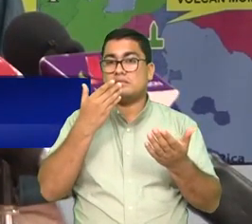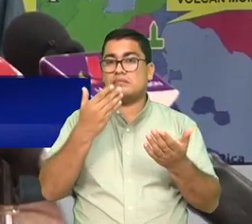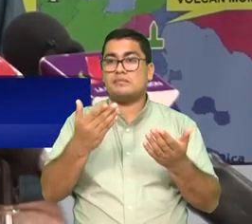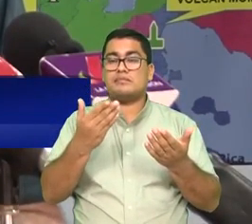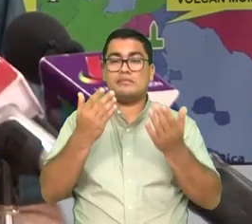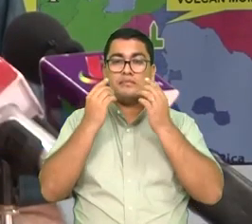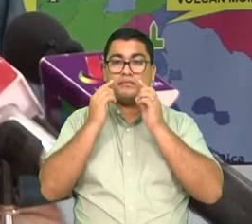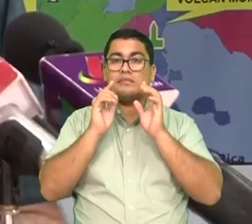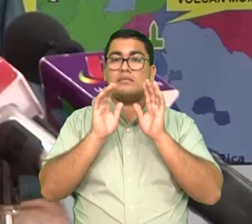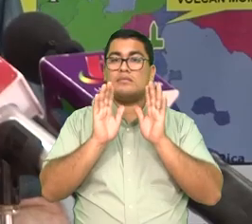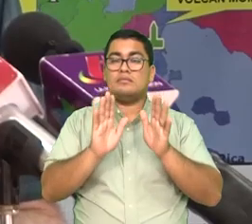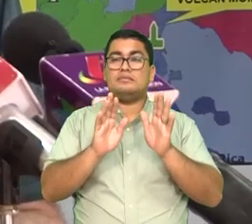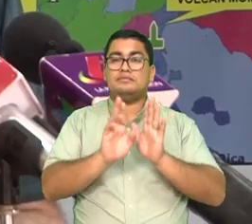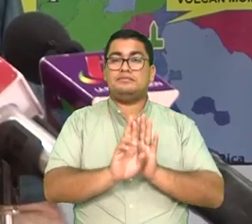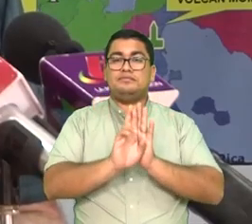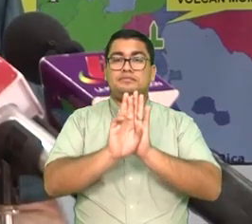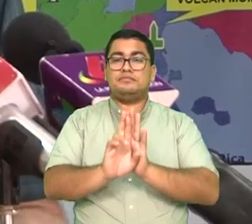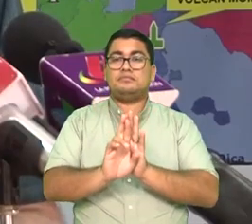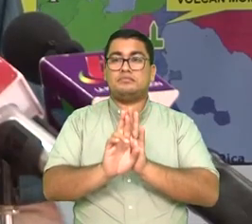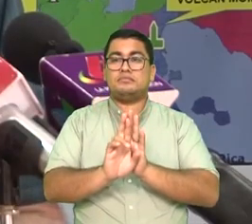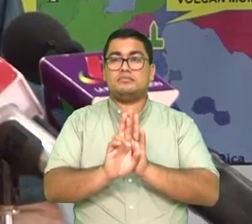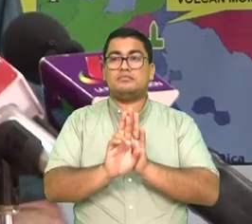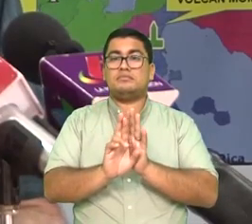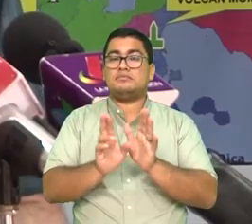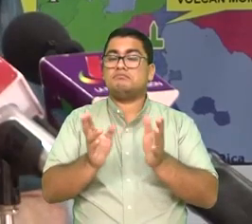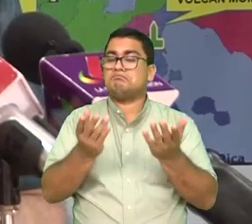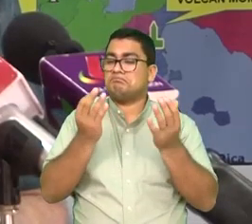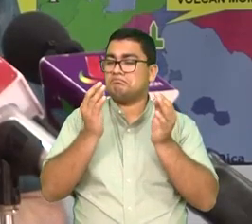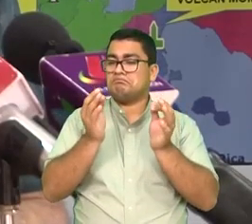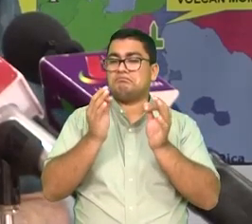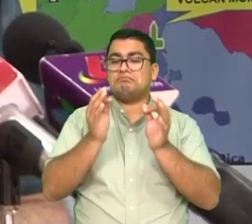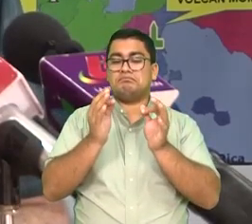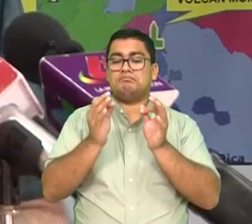¿verdad? Con resultados bastante aceptables